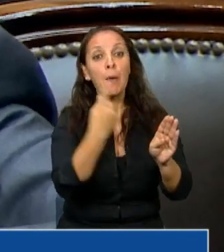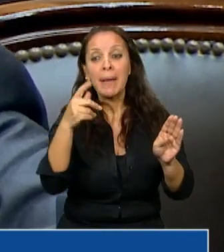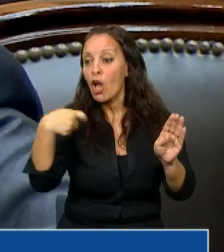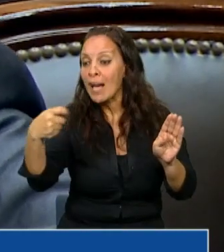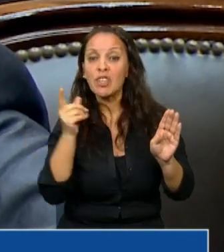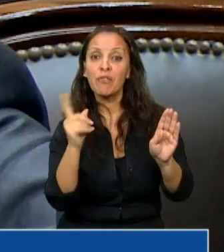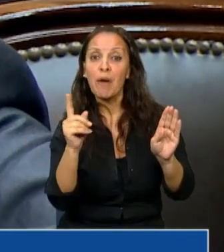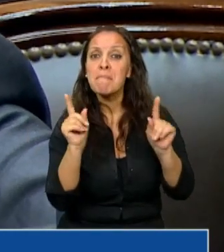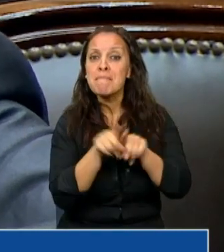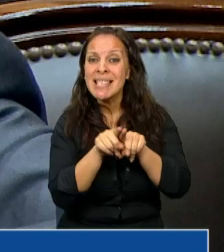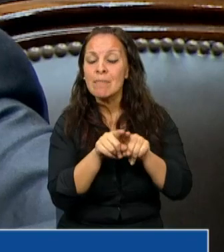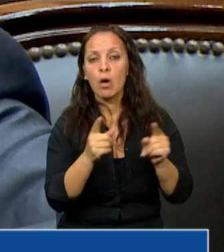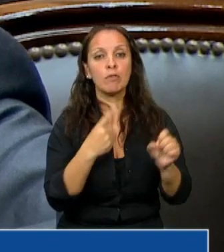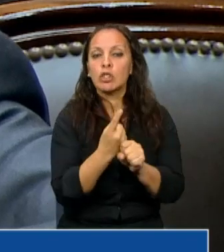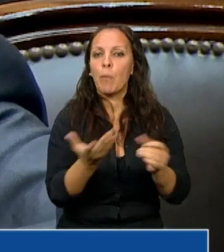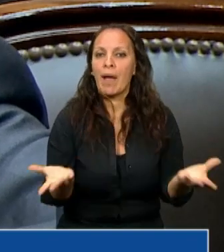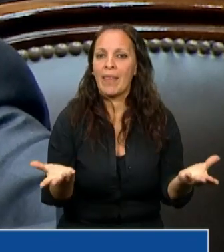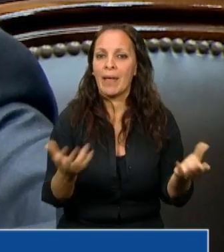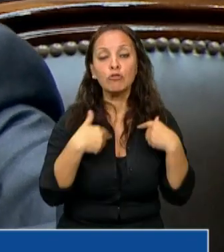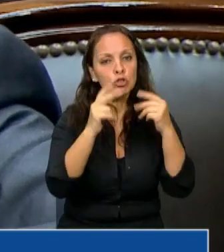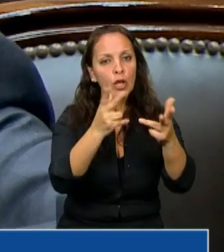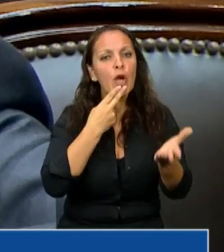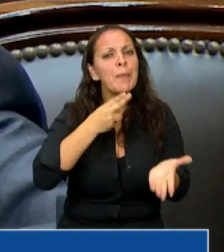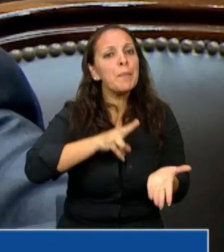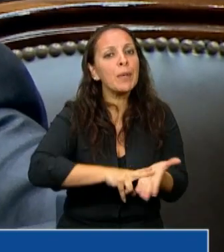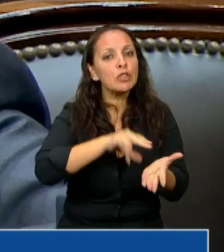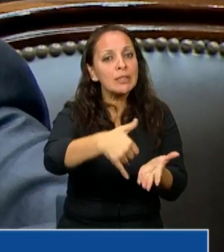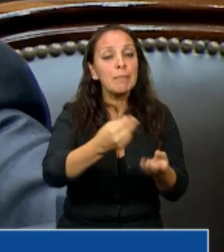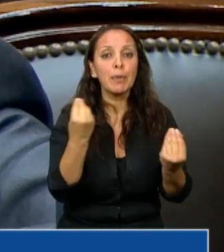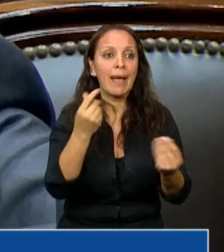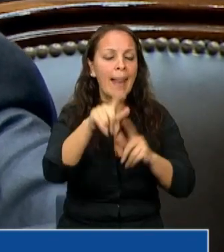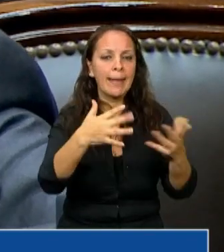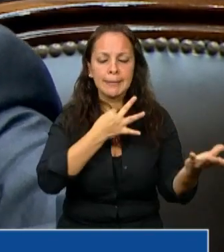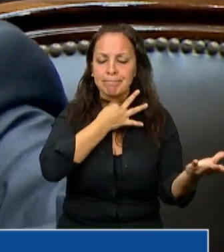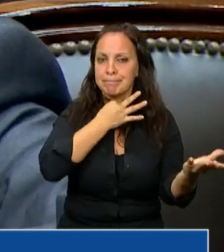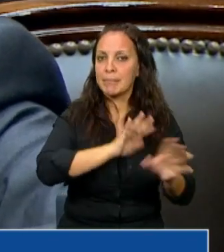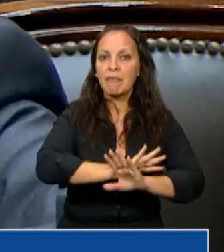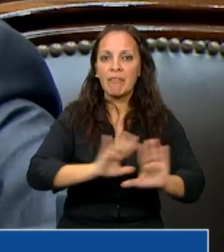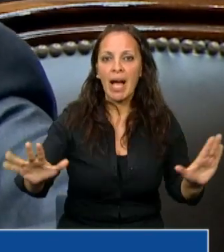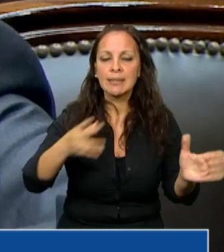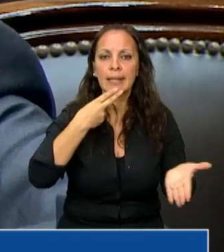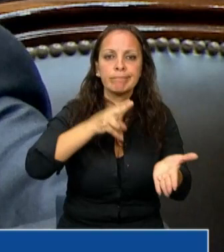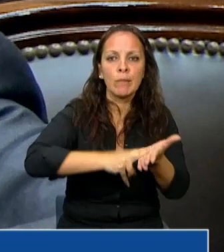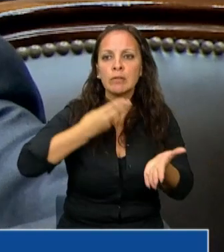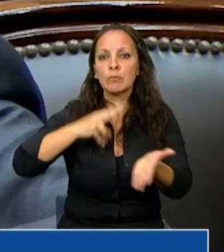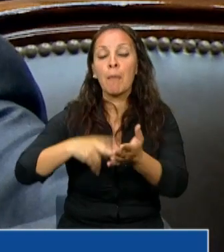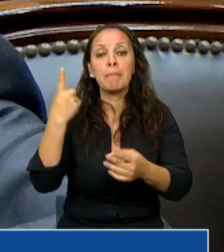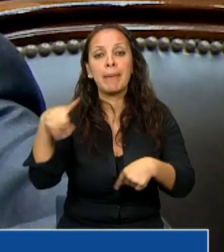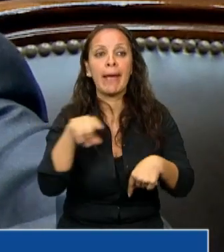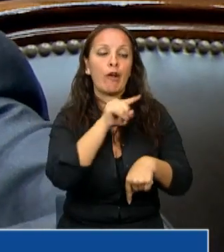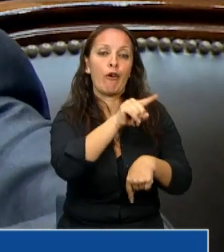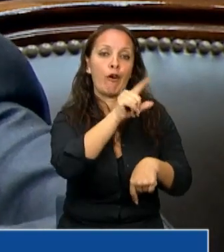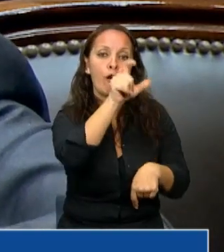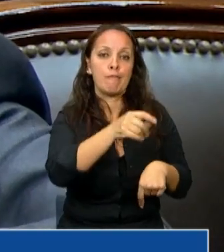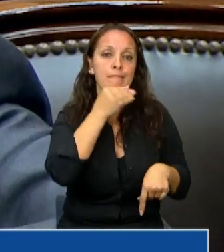Y me olvido de hablar de aumento de impuestos porque la gente no da más de pagar impuestos. Pero entre el piromaníaco de Massa